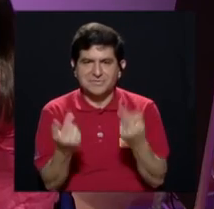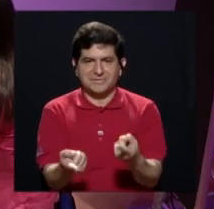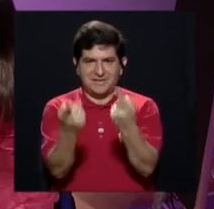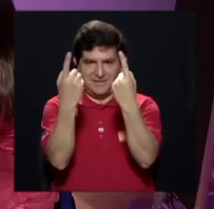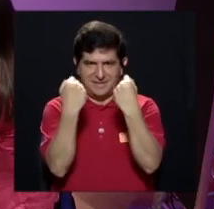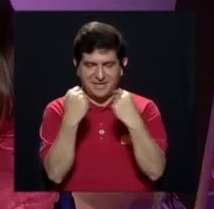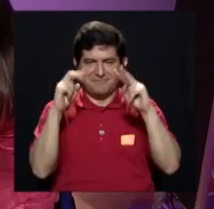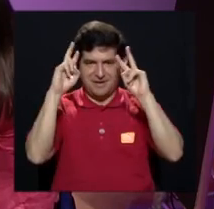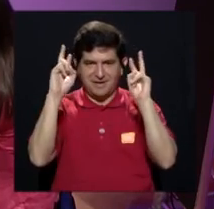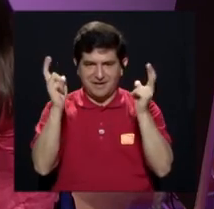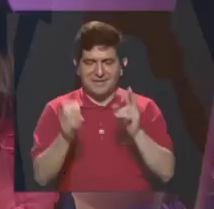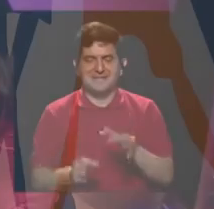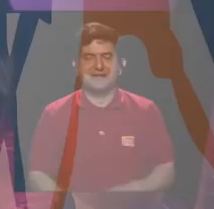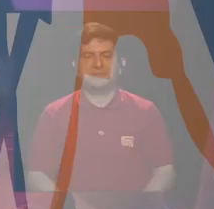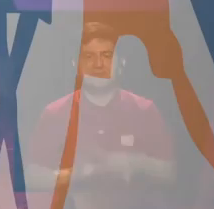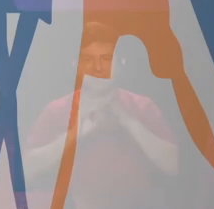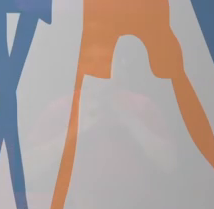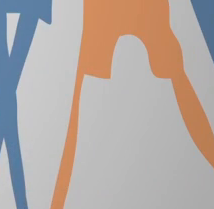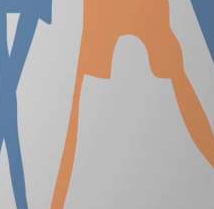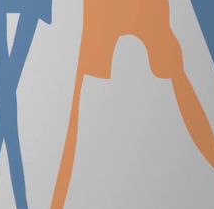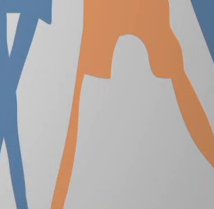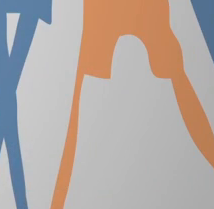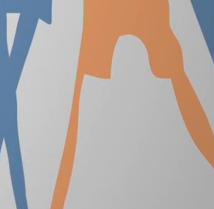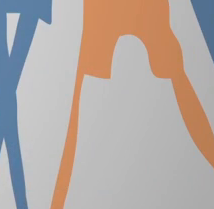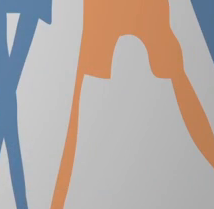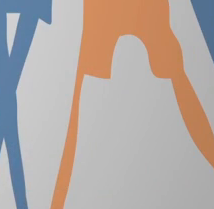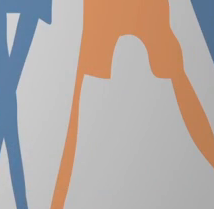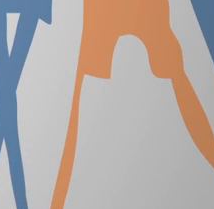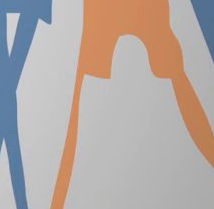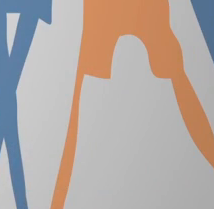regresamos con el tema de la sexualidad en el embarazo